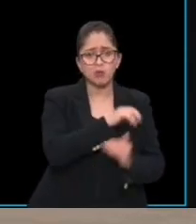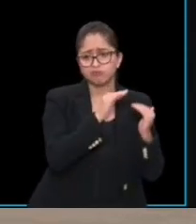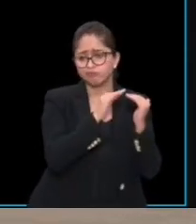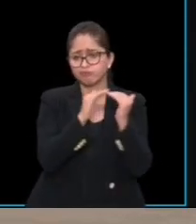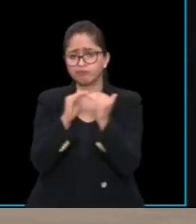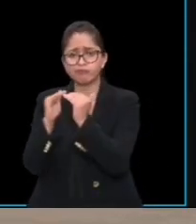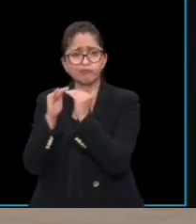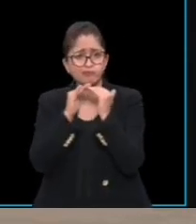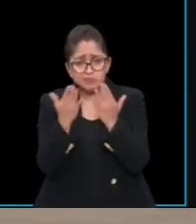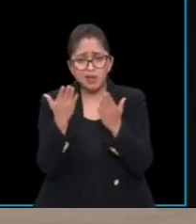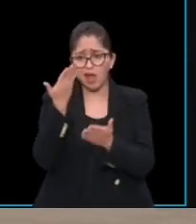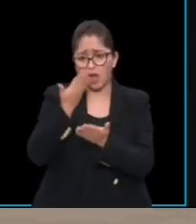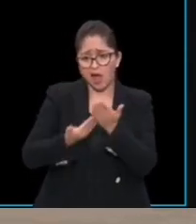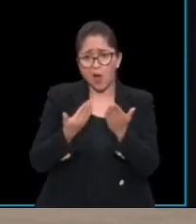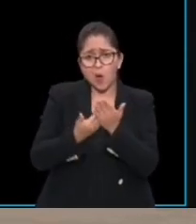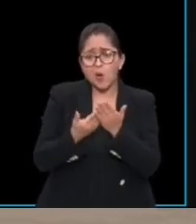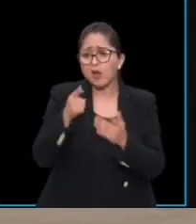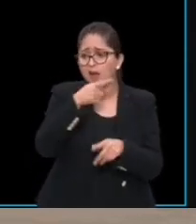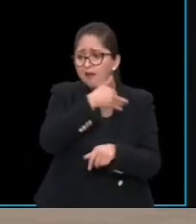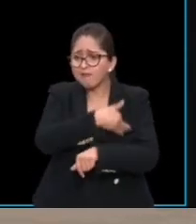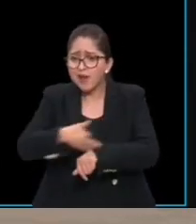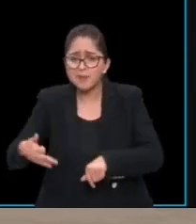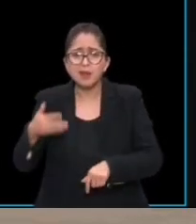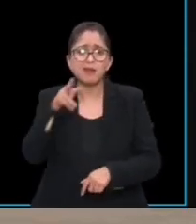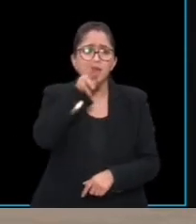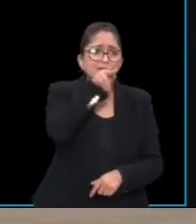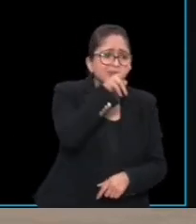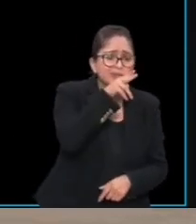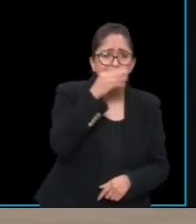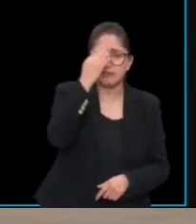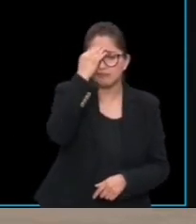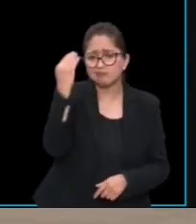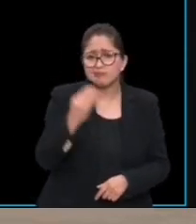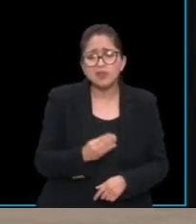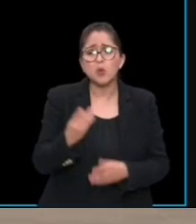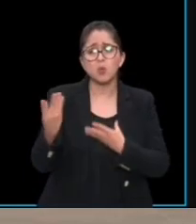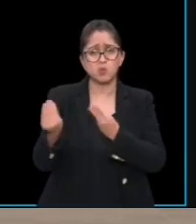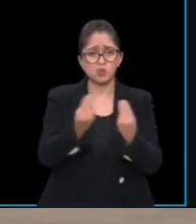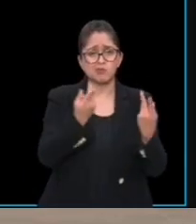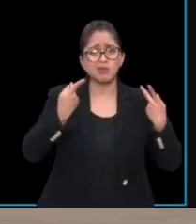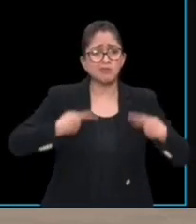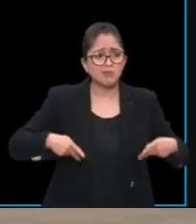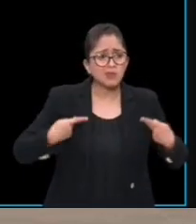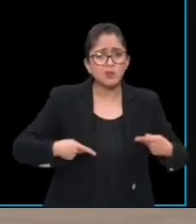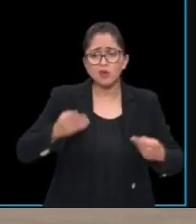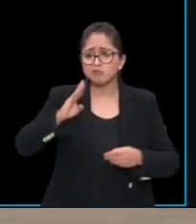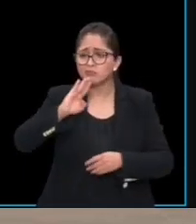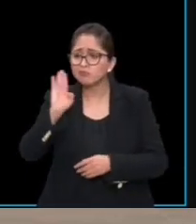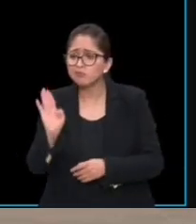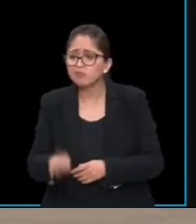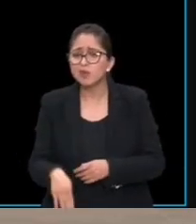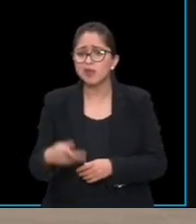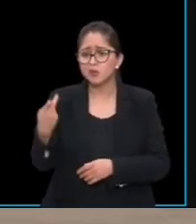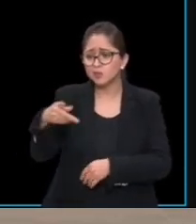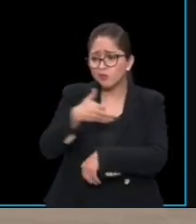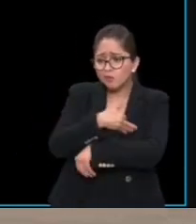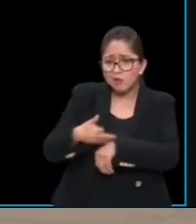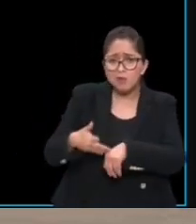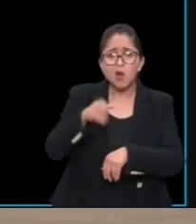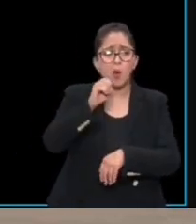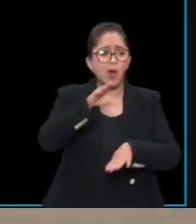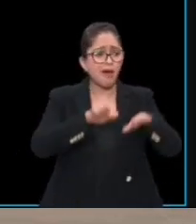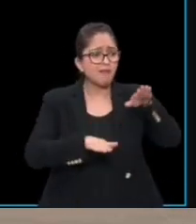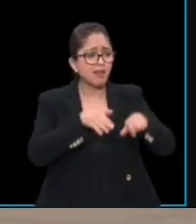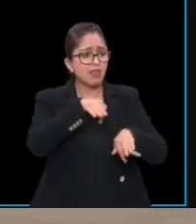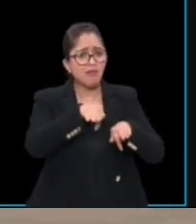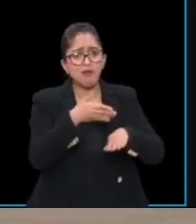Sabemos que la situación que está viviendo ahorita en las familias es trágica y terrible, que han habido muchas personas que han perdido a sus familiares, que han perdido su sustento, que